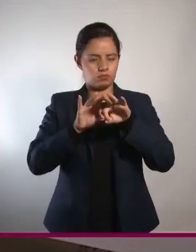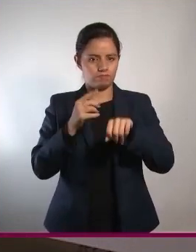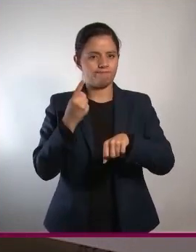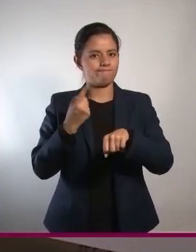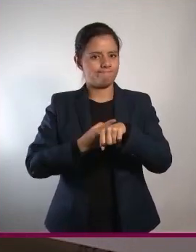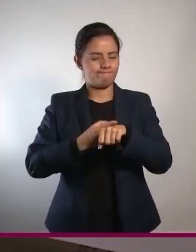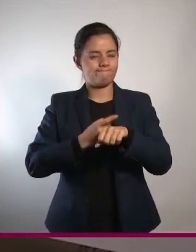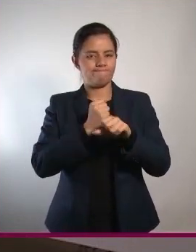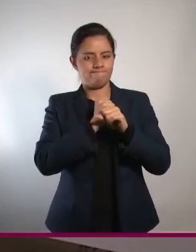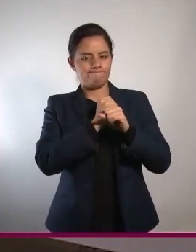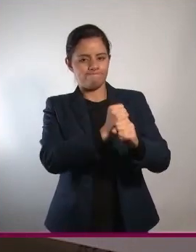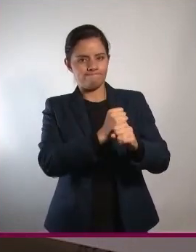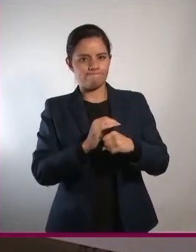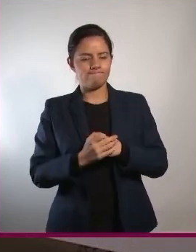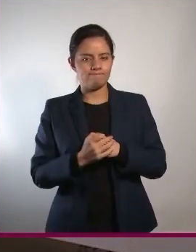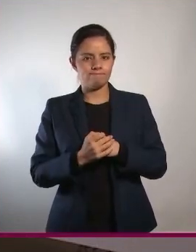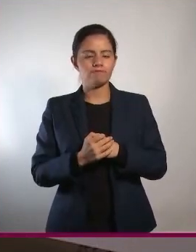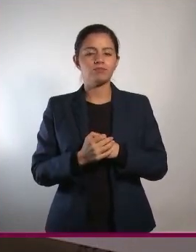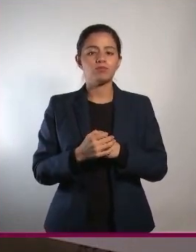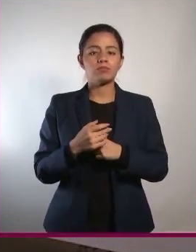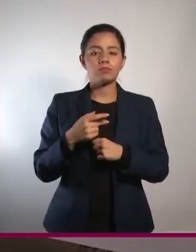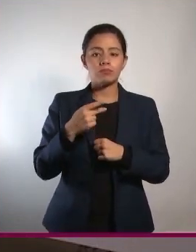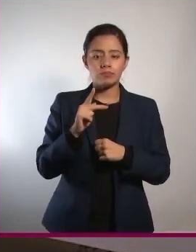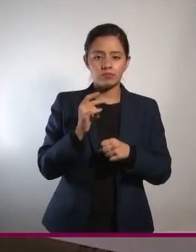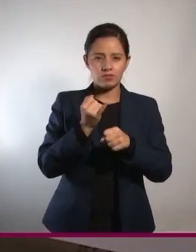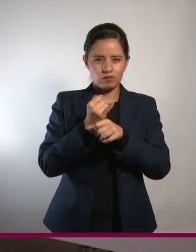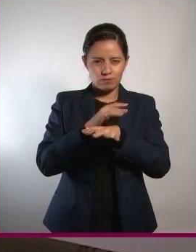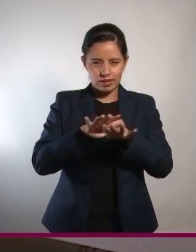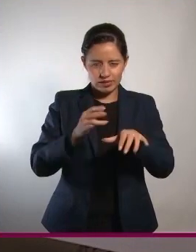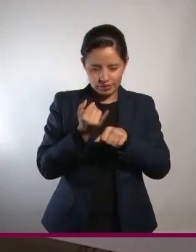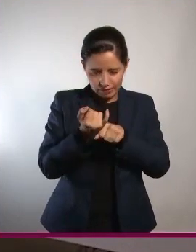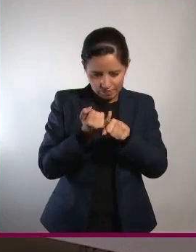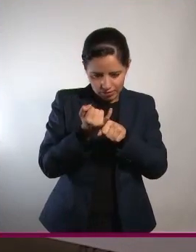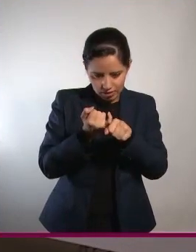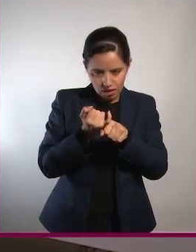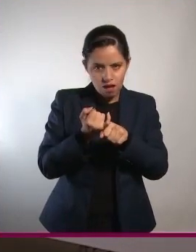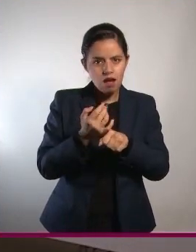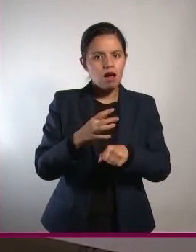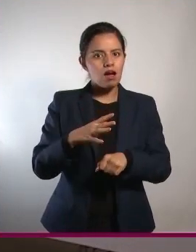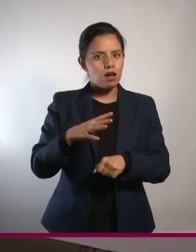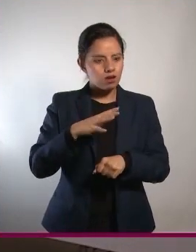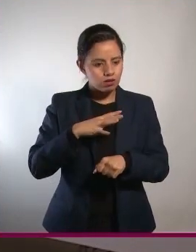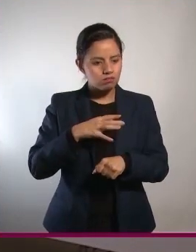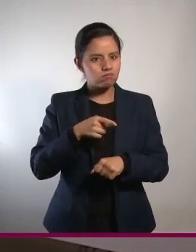Sin embargo, con la información que tenemos disponible, hay evidencia que los